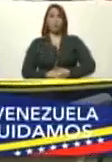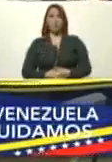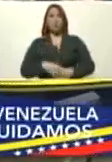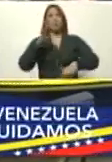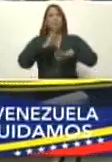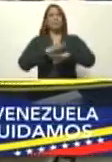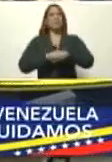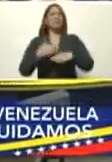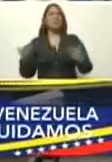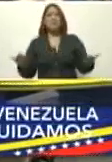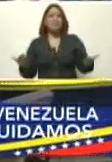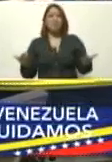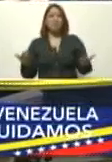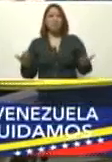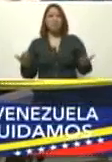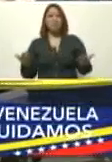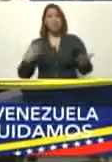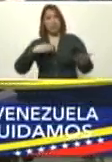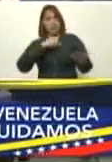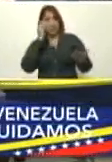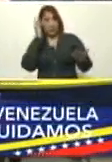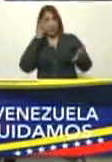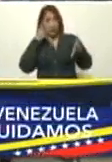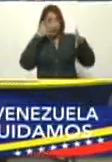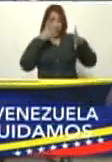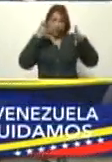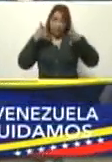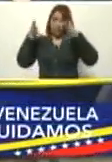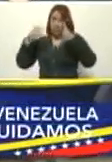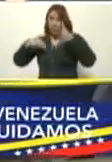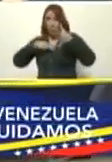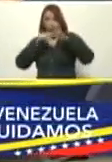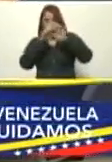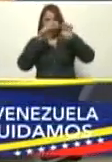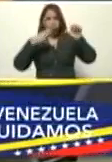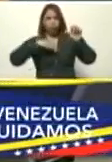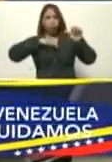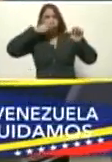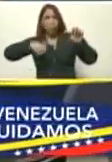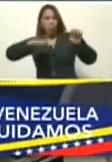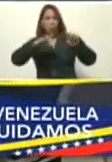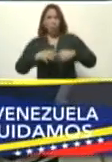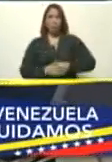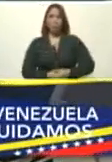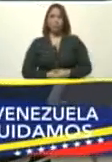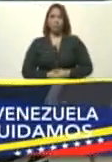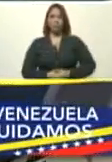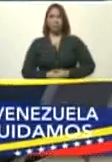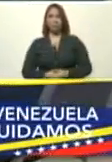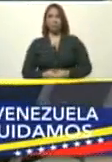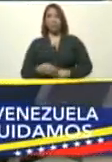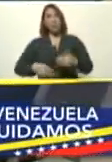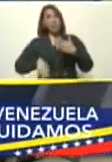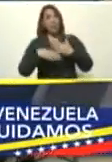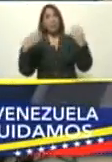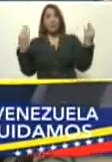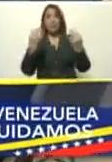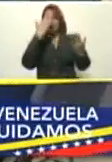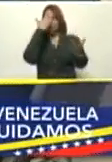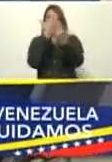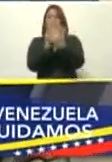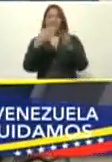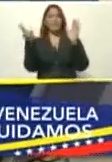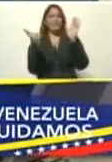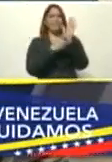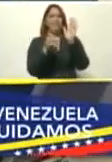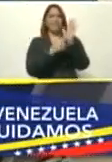qué? Porque hemos creado conciencia, porque hemos educado a nuestro pueblo, porque vamos siempre con